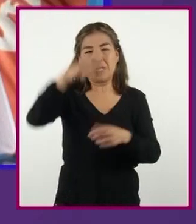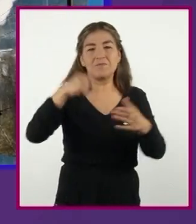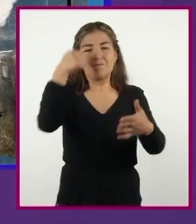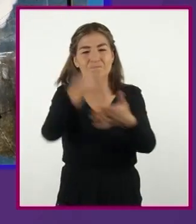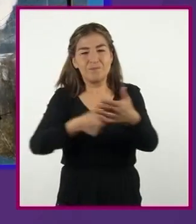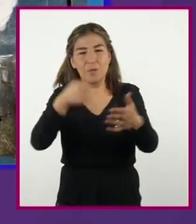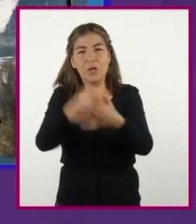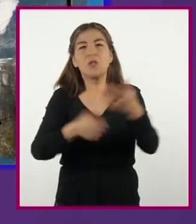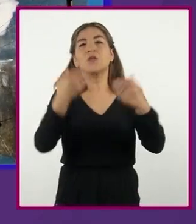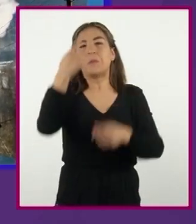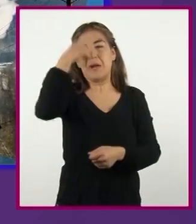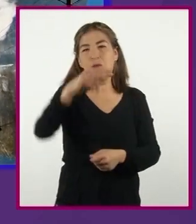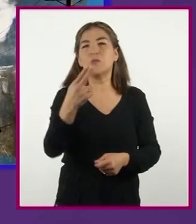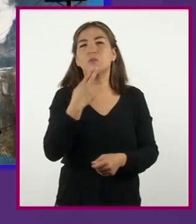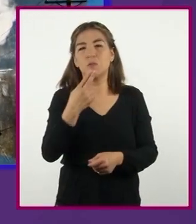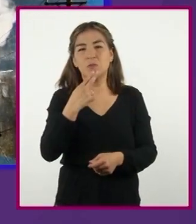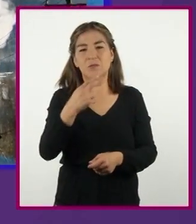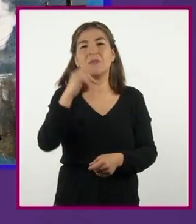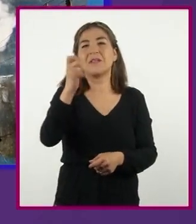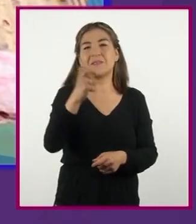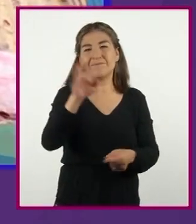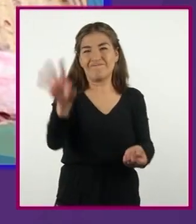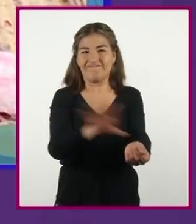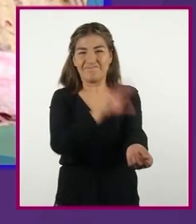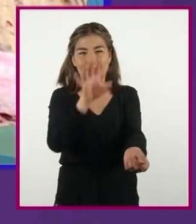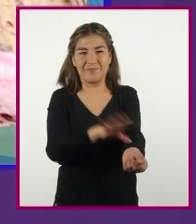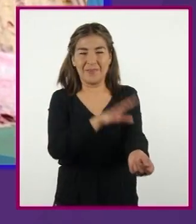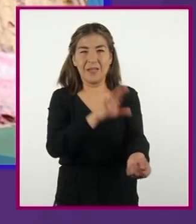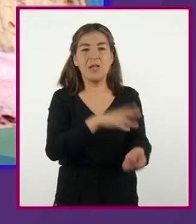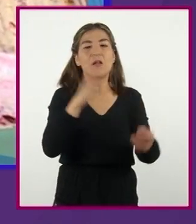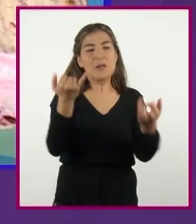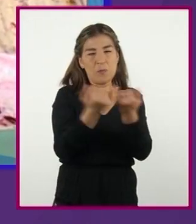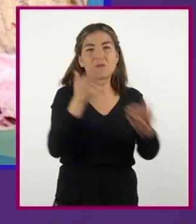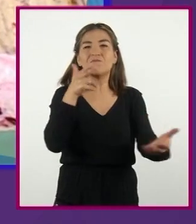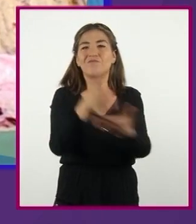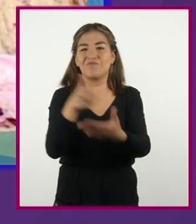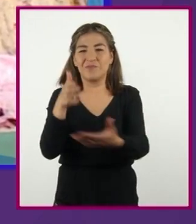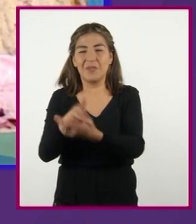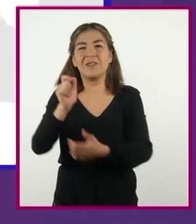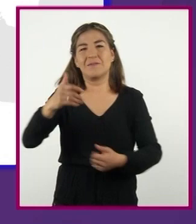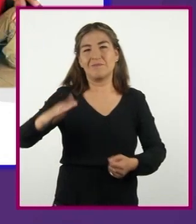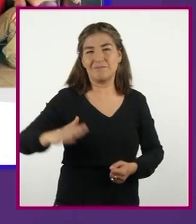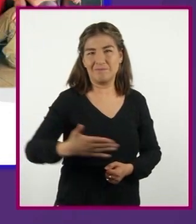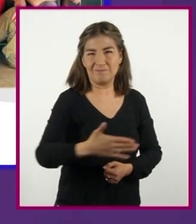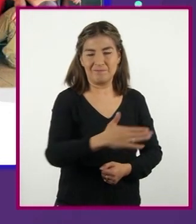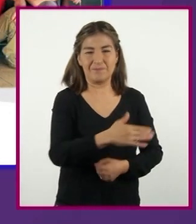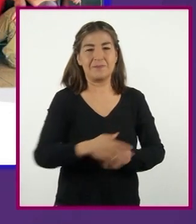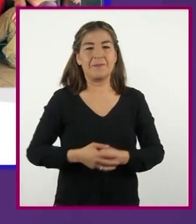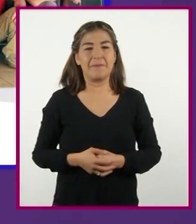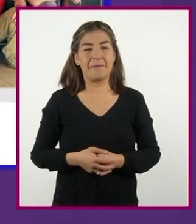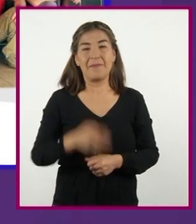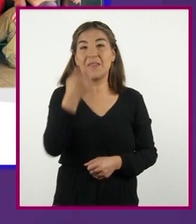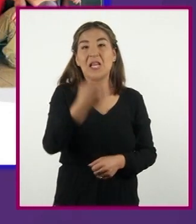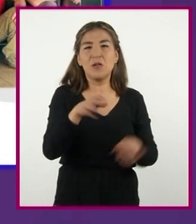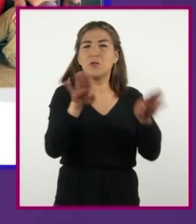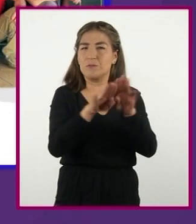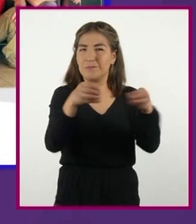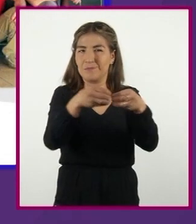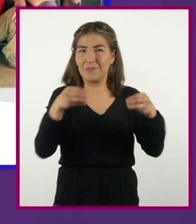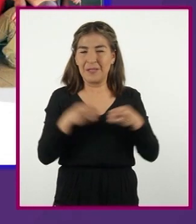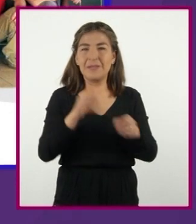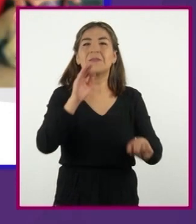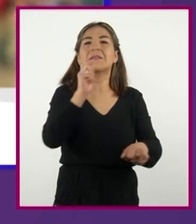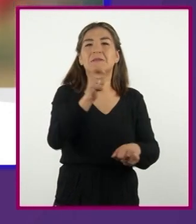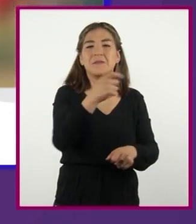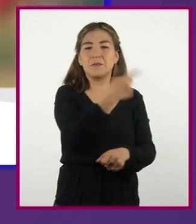en contra del uso de la energía nuclear y de la caza de ballenas. En el marco de esta organización se